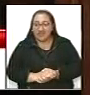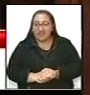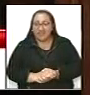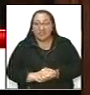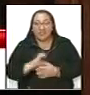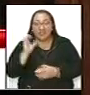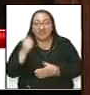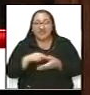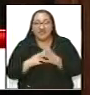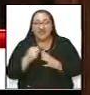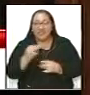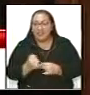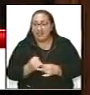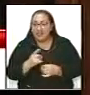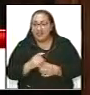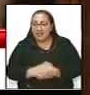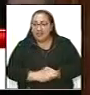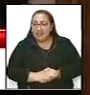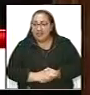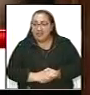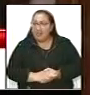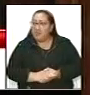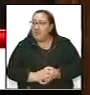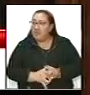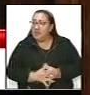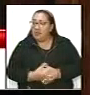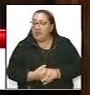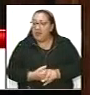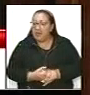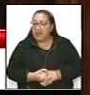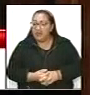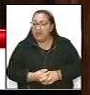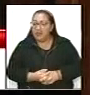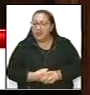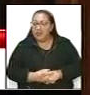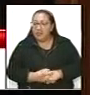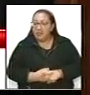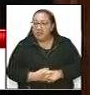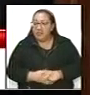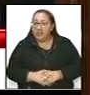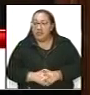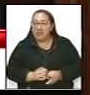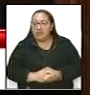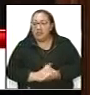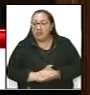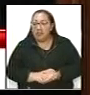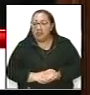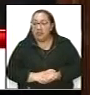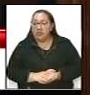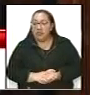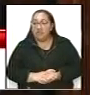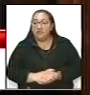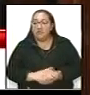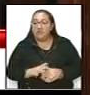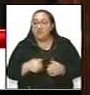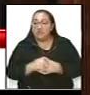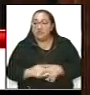también existen grandes actores cinematográficos, y cómo no apoyar la promoción